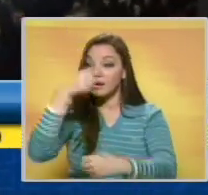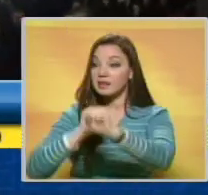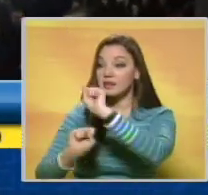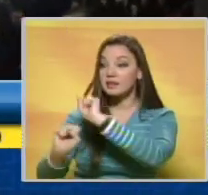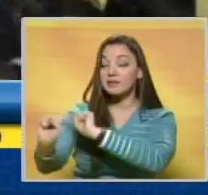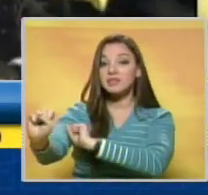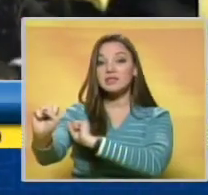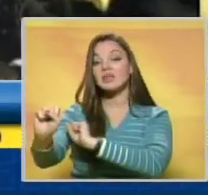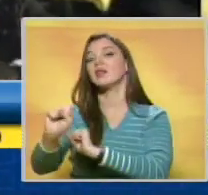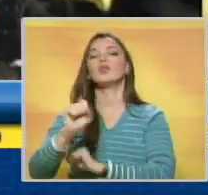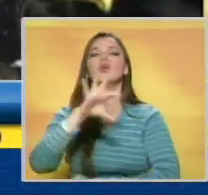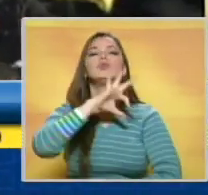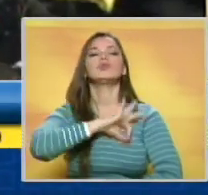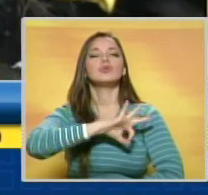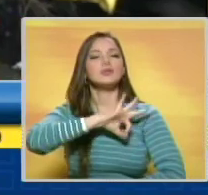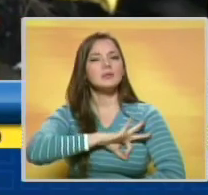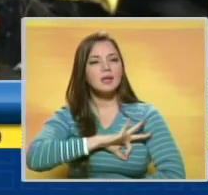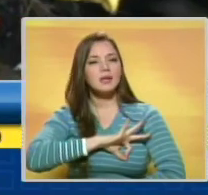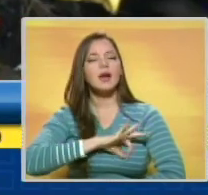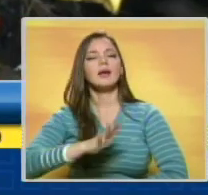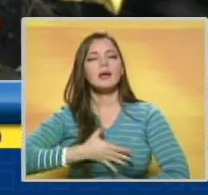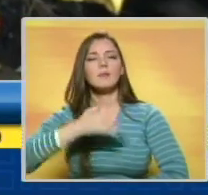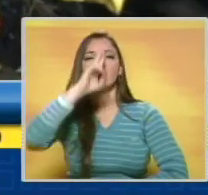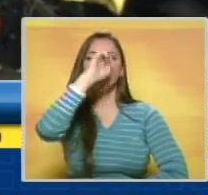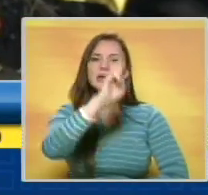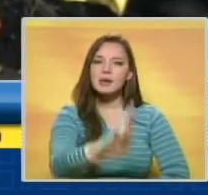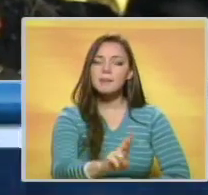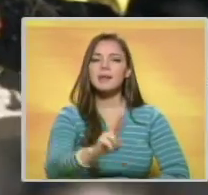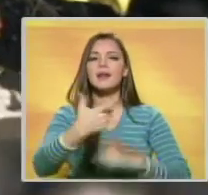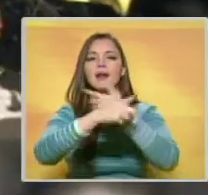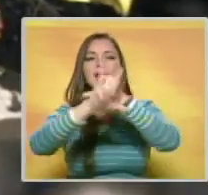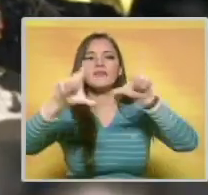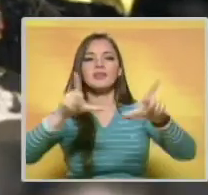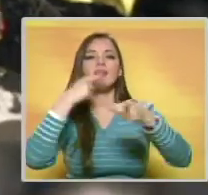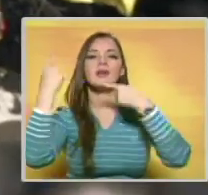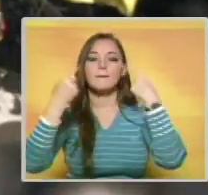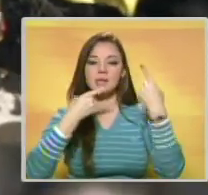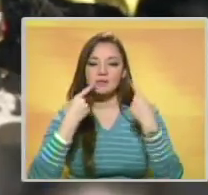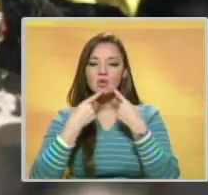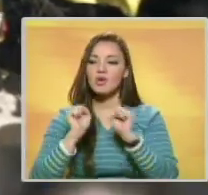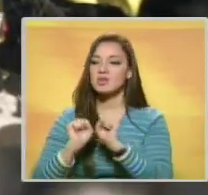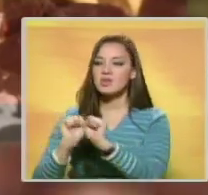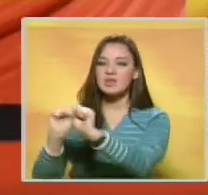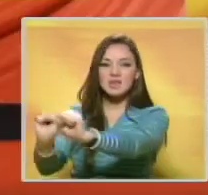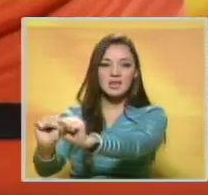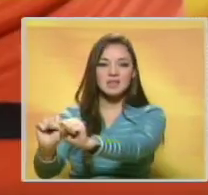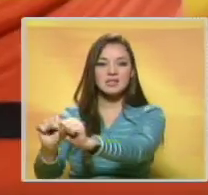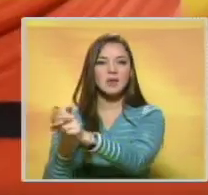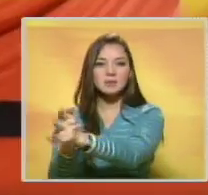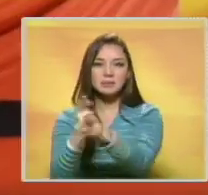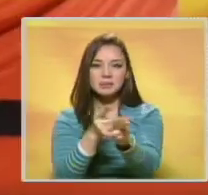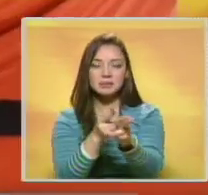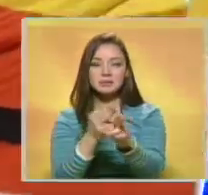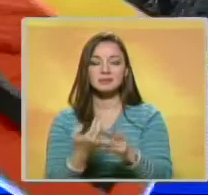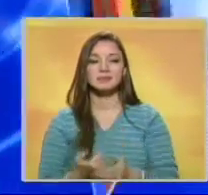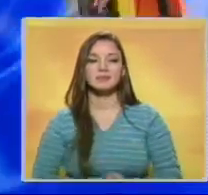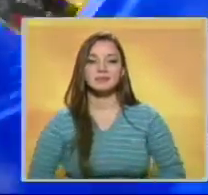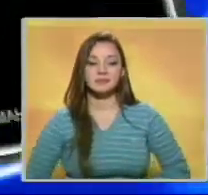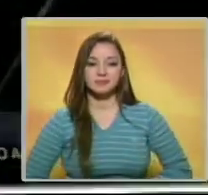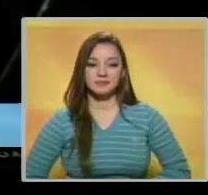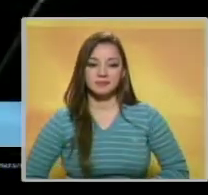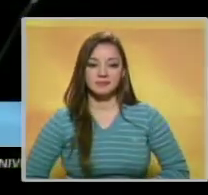una sociedad abierta y tolerante y contra el movimiento islamófobo Pegida.